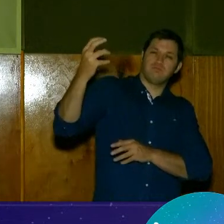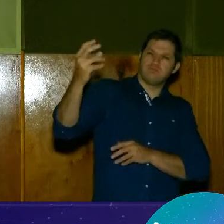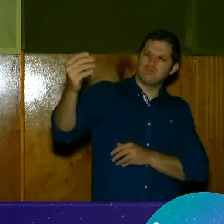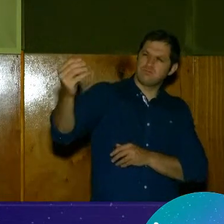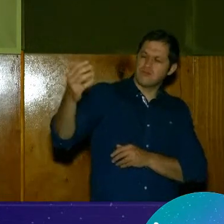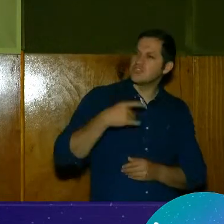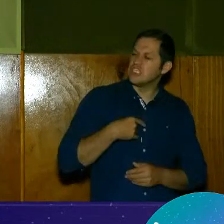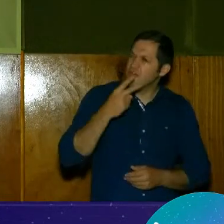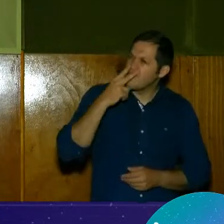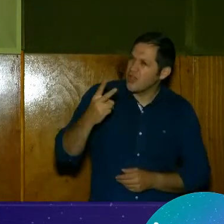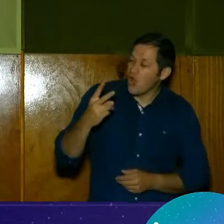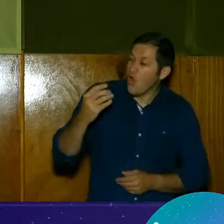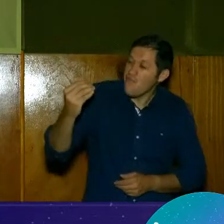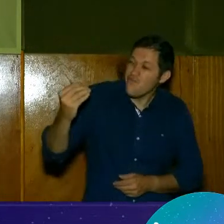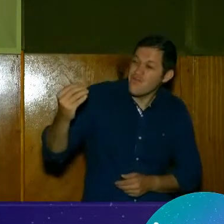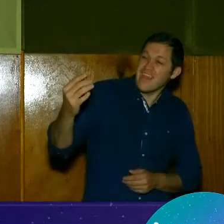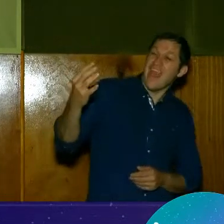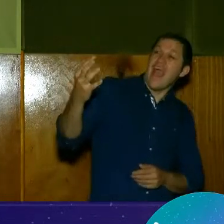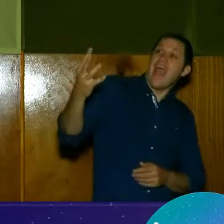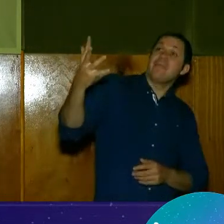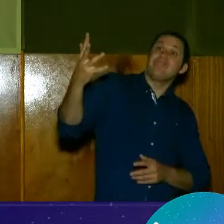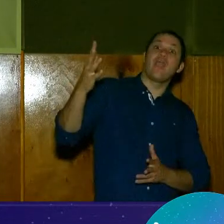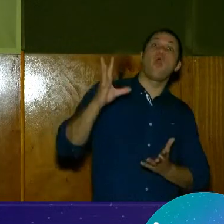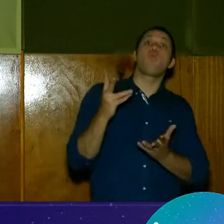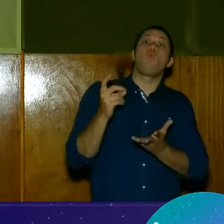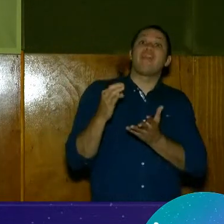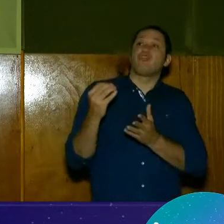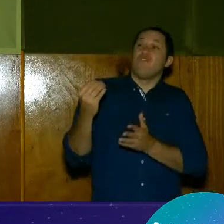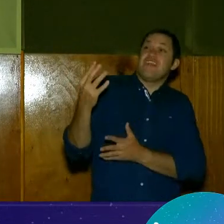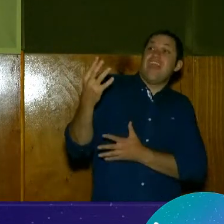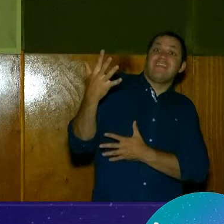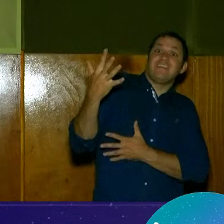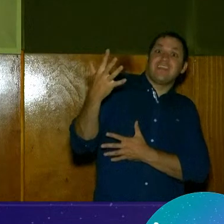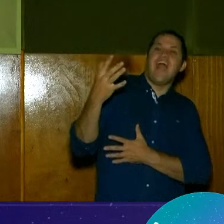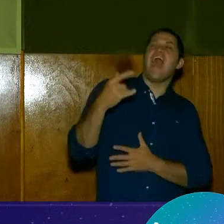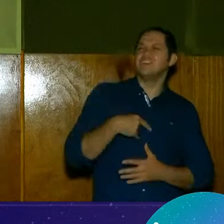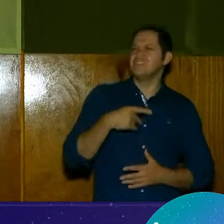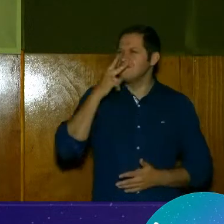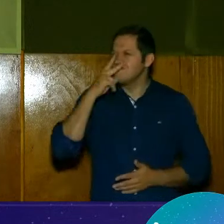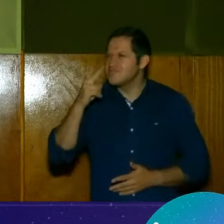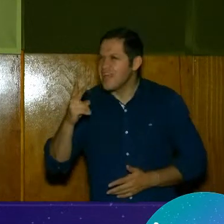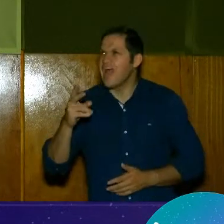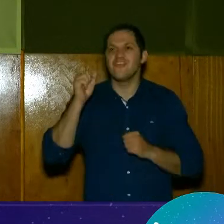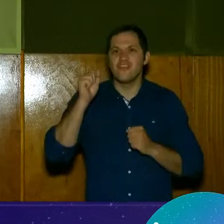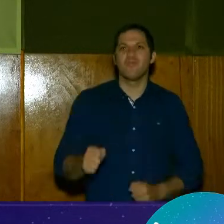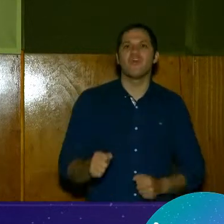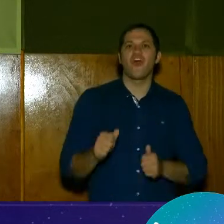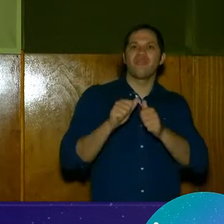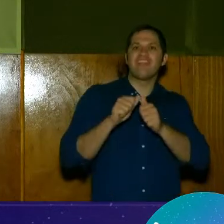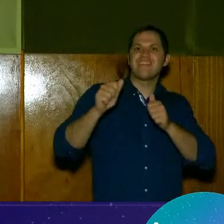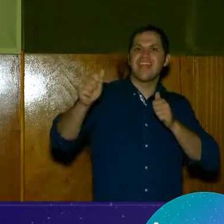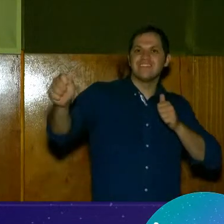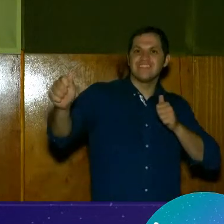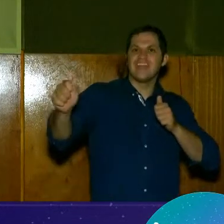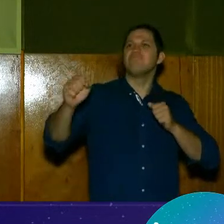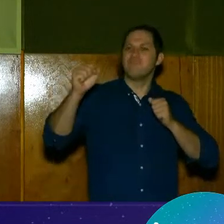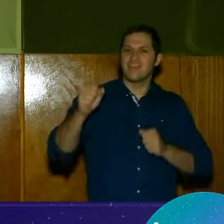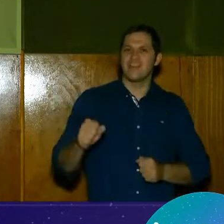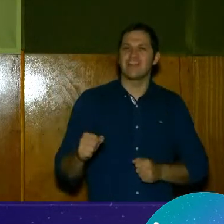en pulsar osea en que su luz suba y su luz baje yo sé qué tan brillante es y si yo sé qué tan